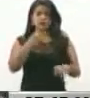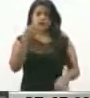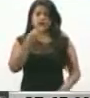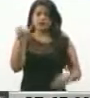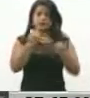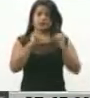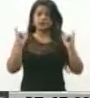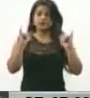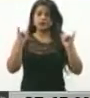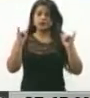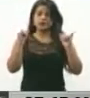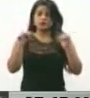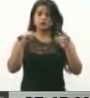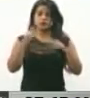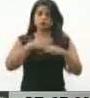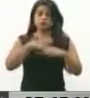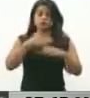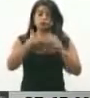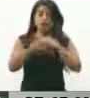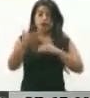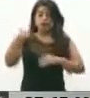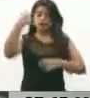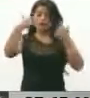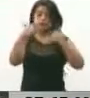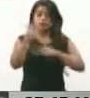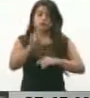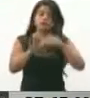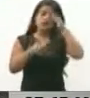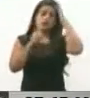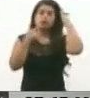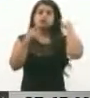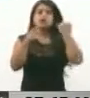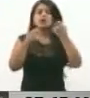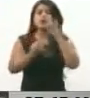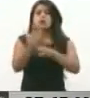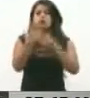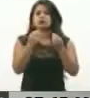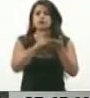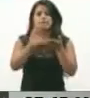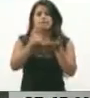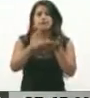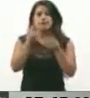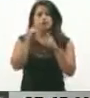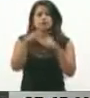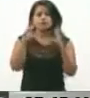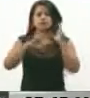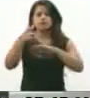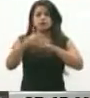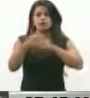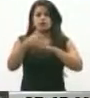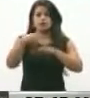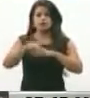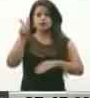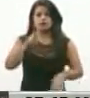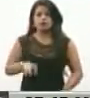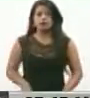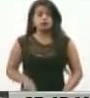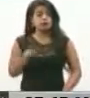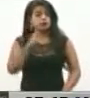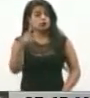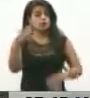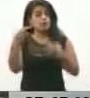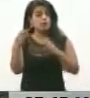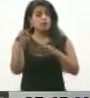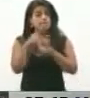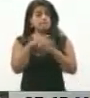independencia y soberanía tecnológica, que también lo decía así el comandante Hugo Chávez, y por eso se creó tanta inversión en materia científica y tecnológica en nuestro país. Fíjate que es algo común y normal, pero